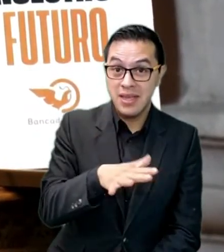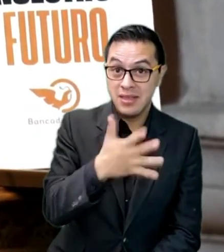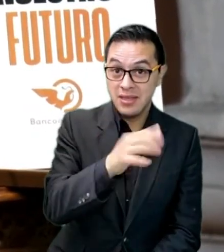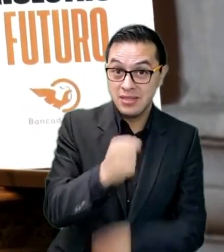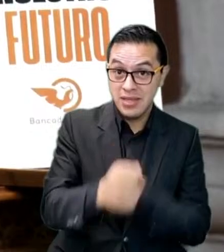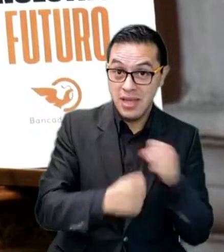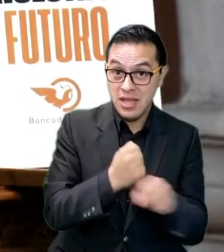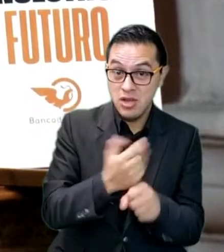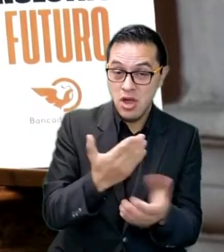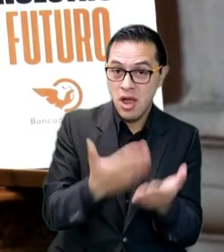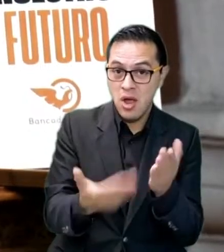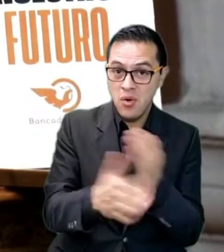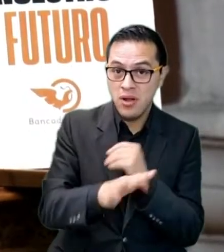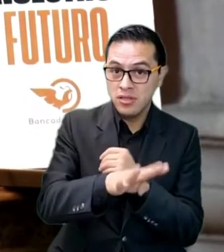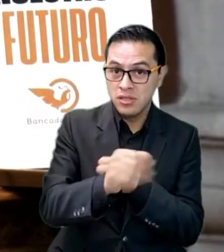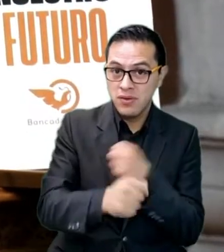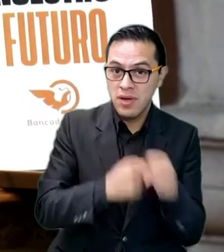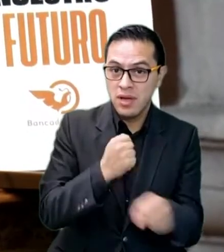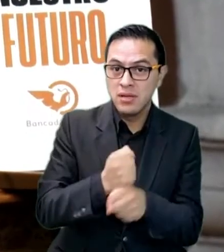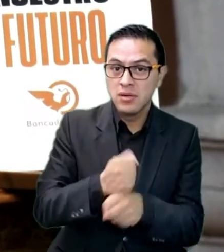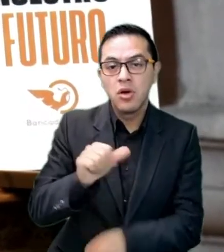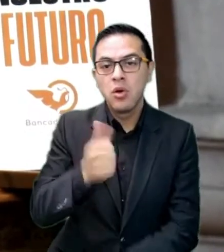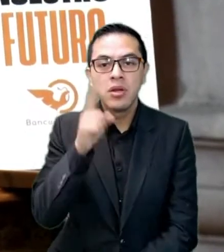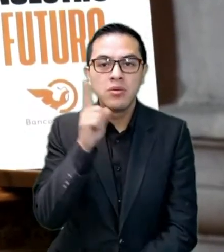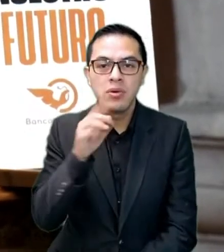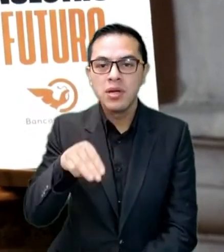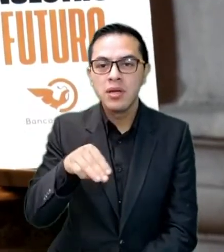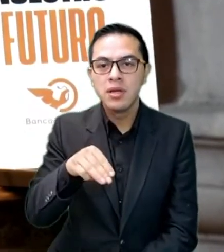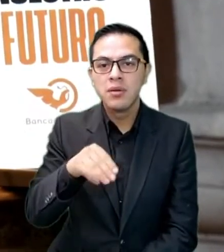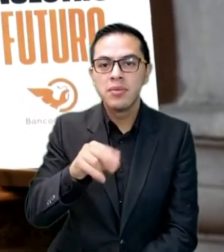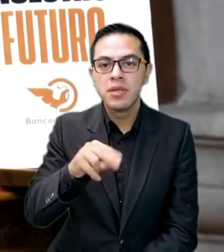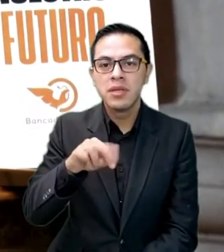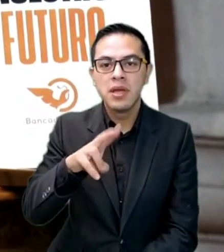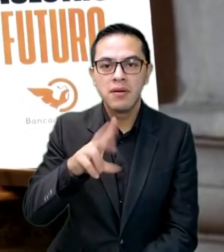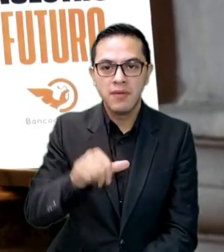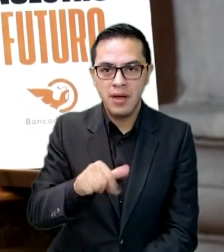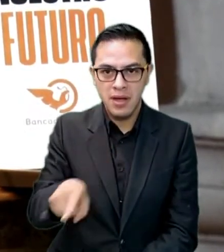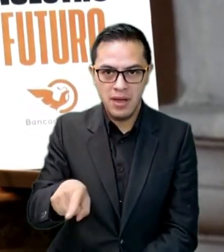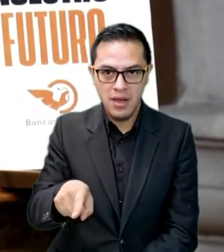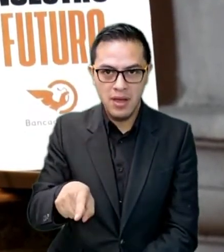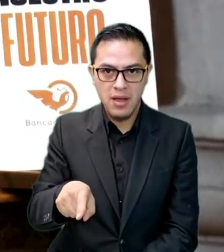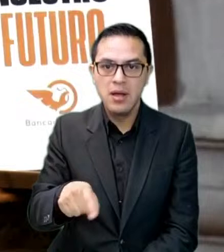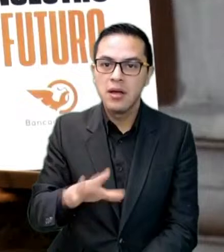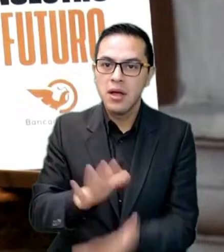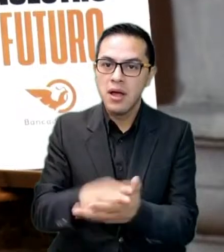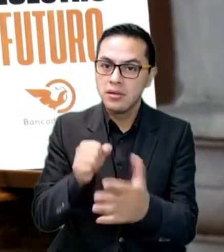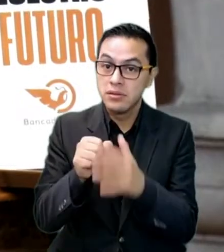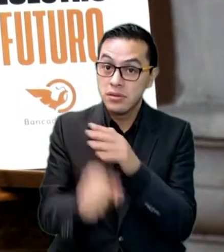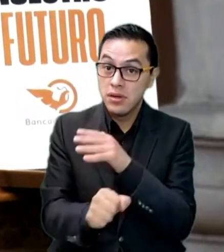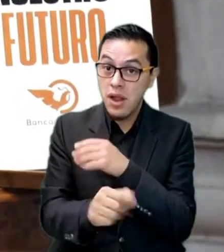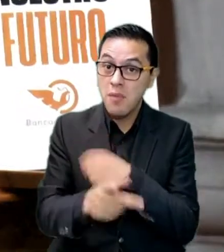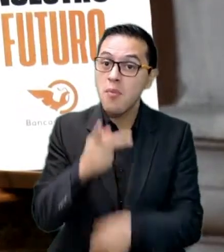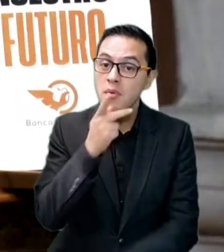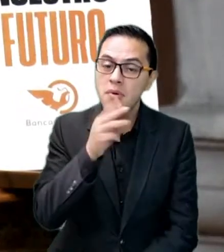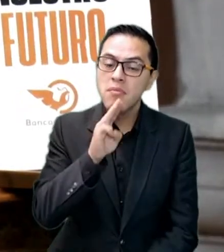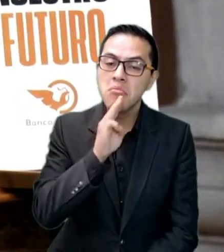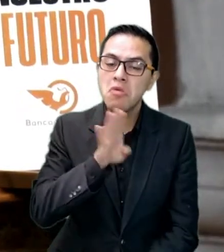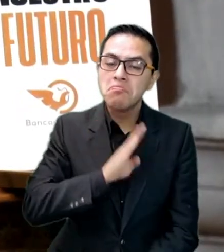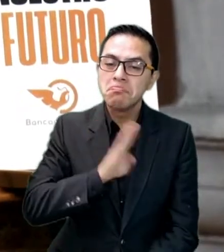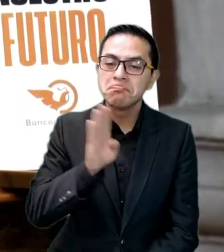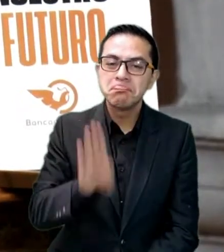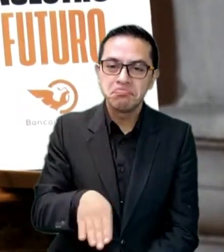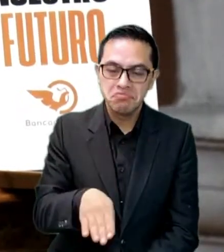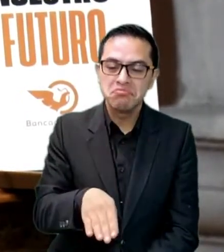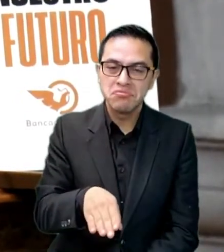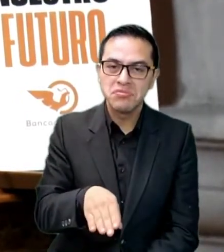durante su reclusión y no tiene familia quien la espere afuera. Y ellas son solo